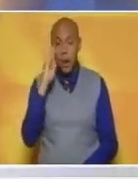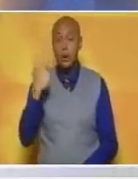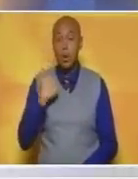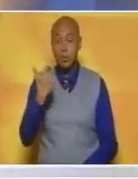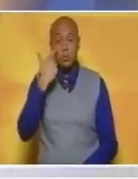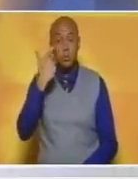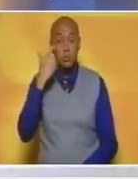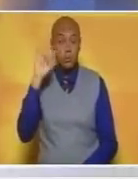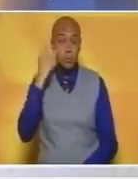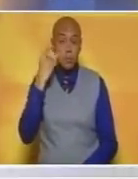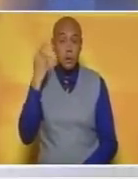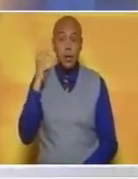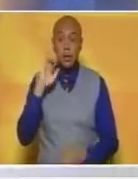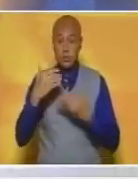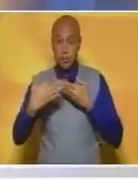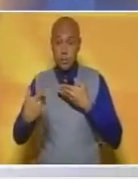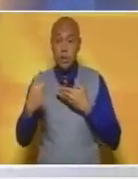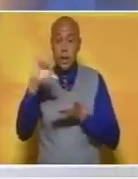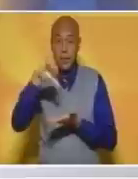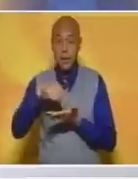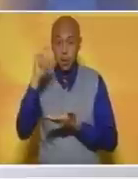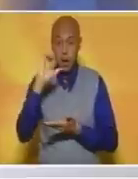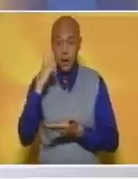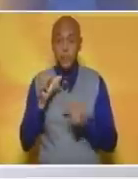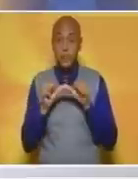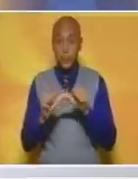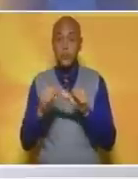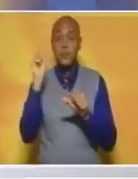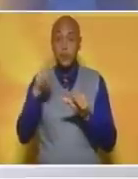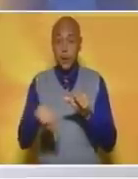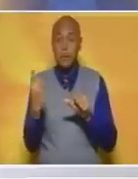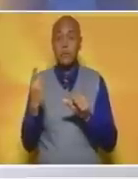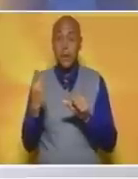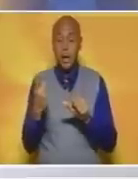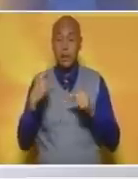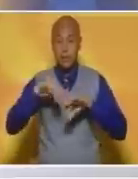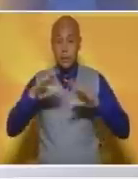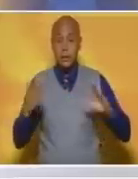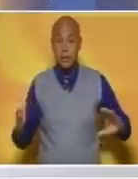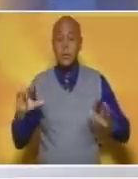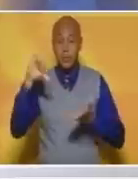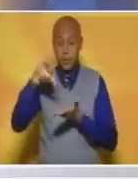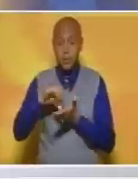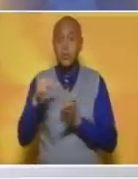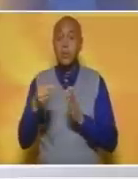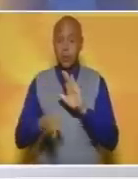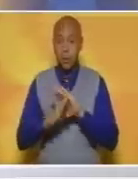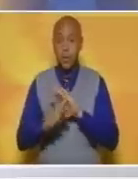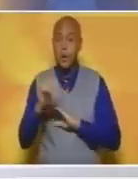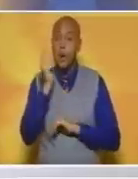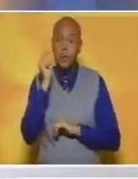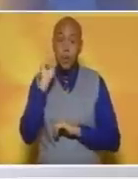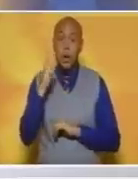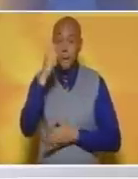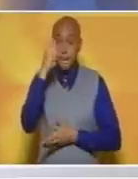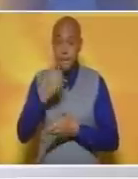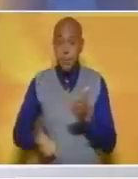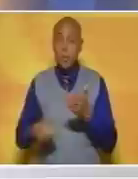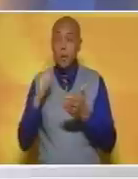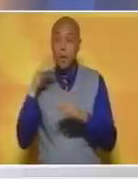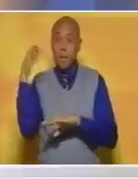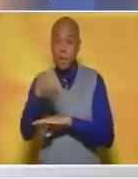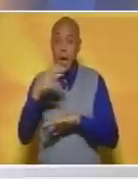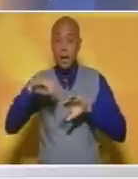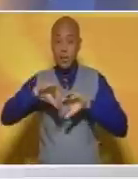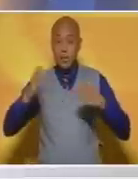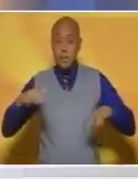Estaremos pendientes de lo que ocurra entonces en el centro de la ciudad. Continuamos en el litoral central, continúa restringido el ingreso de personas a playas por